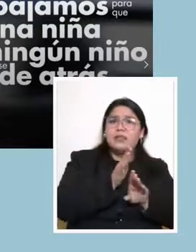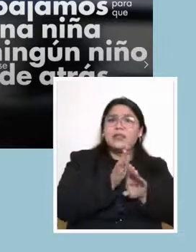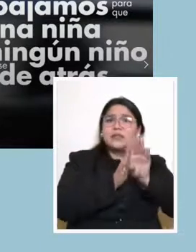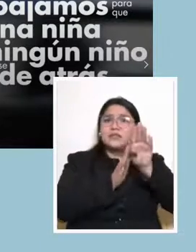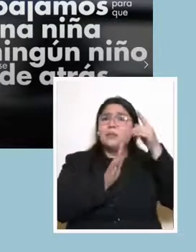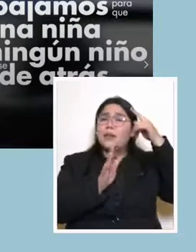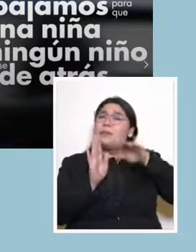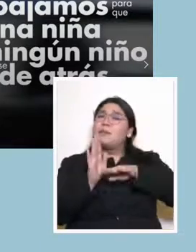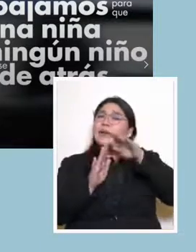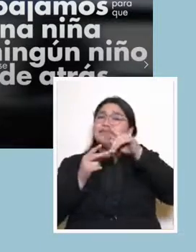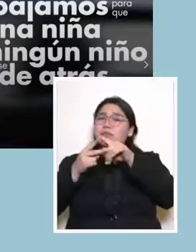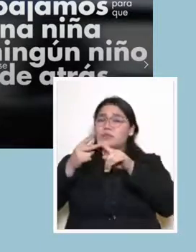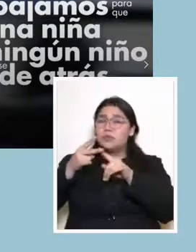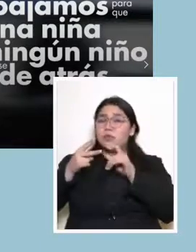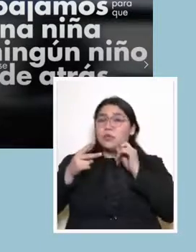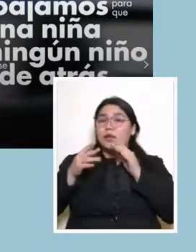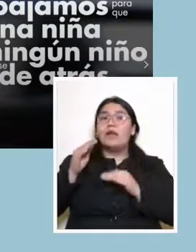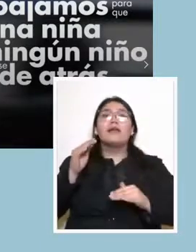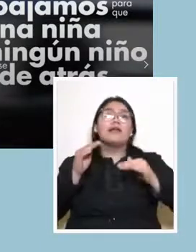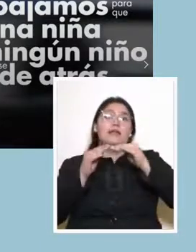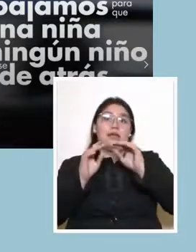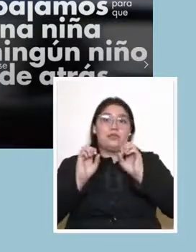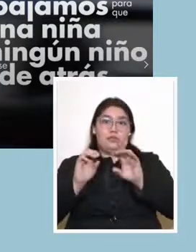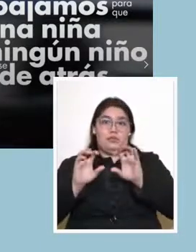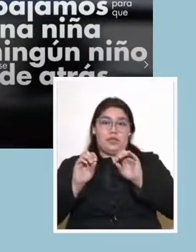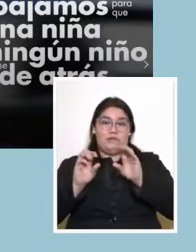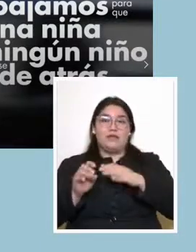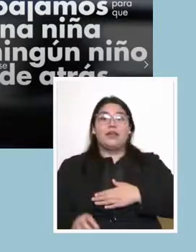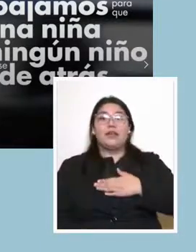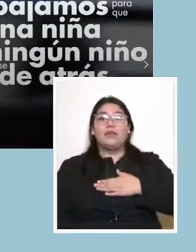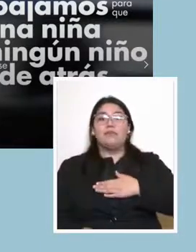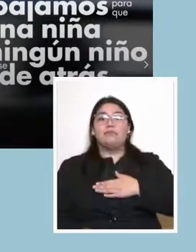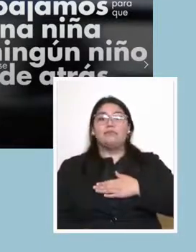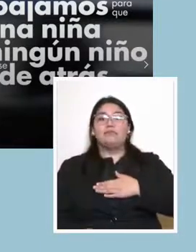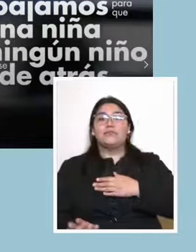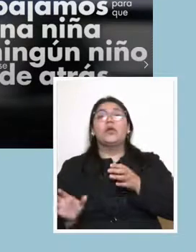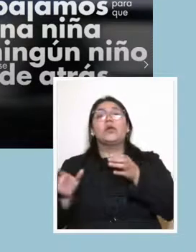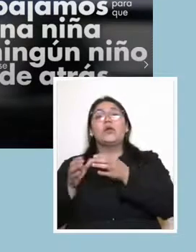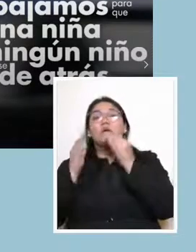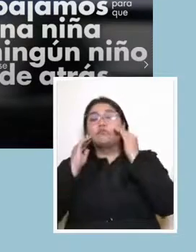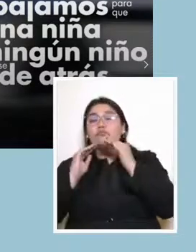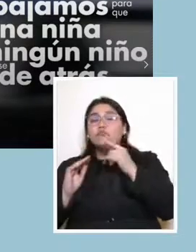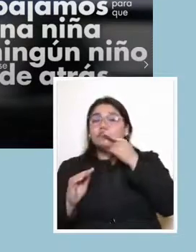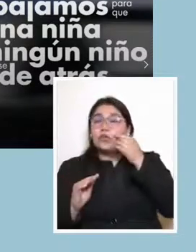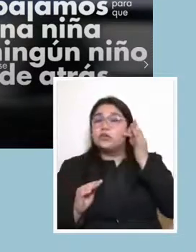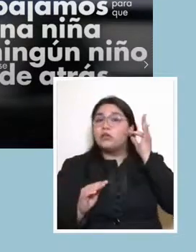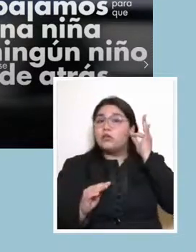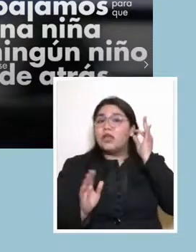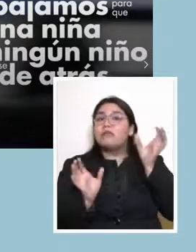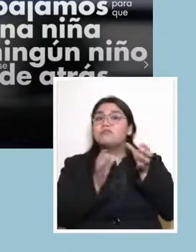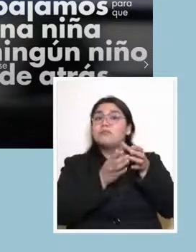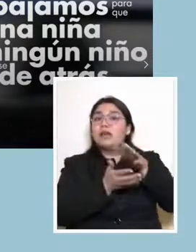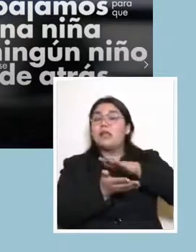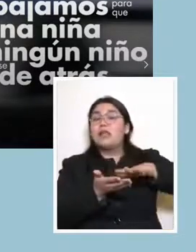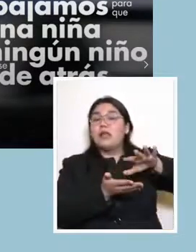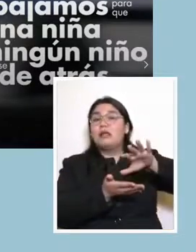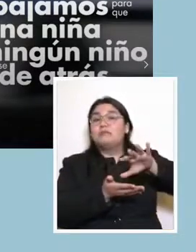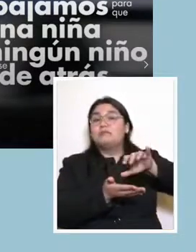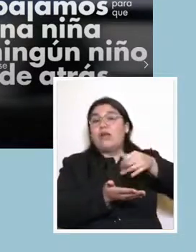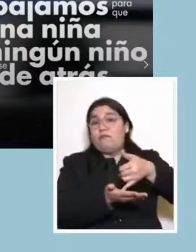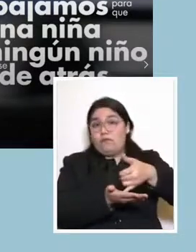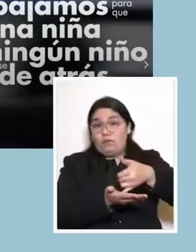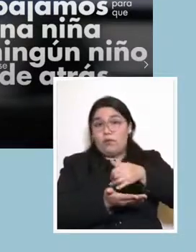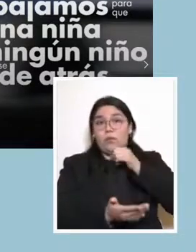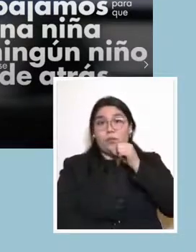equidad educativa, fundamentalmente llegar a todas aquellas poblaciones, niñas y niñas de sectores vulnerados, y también en